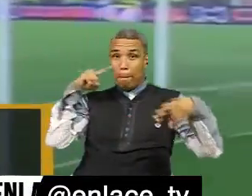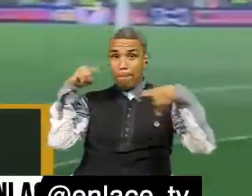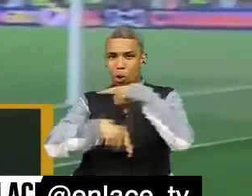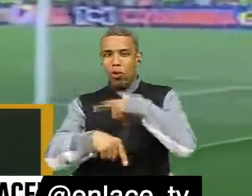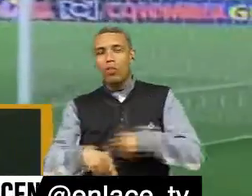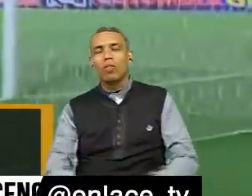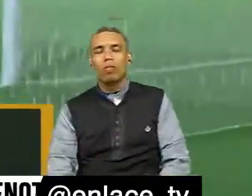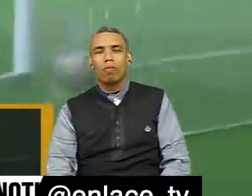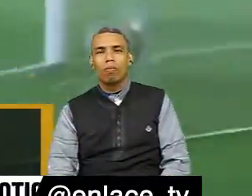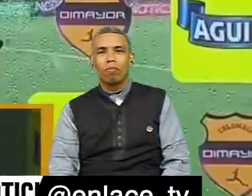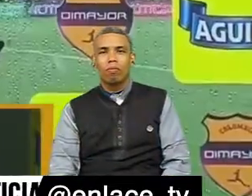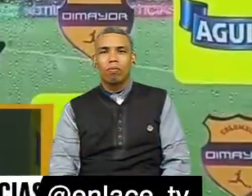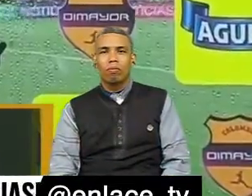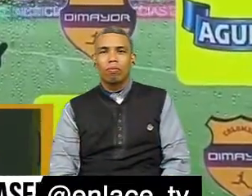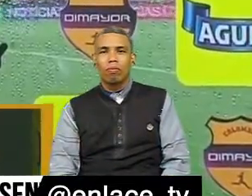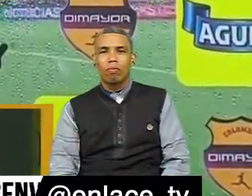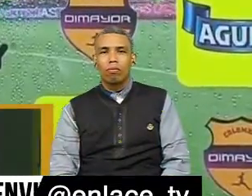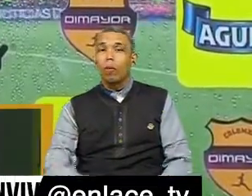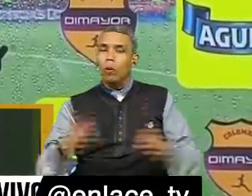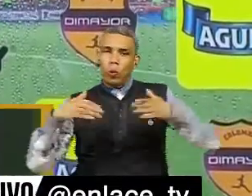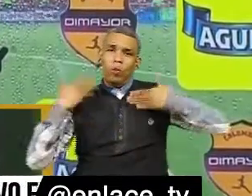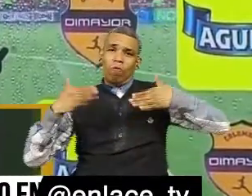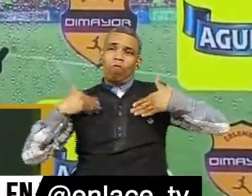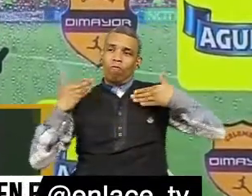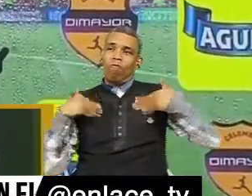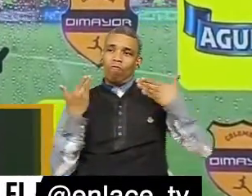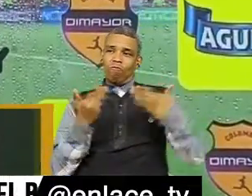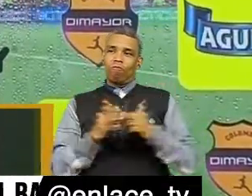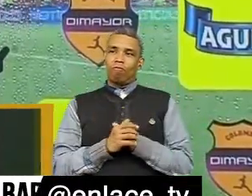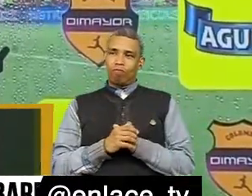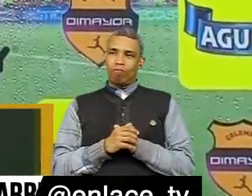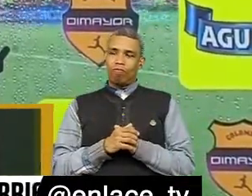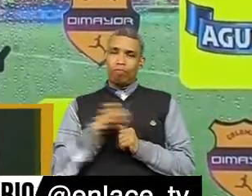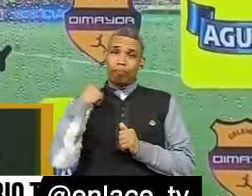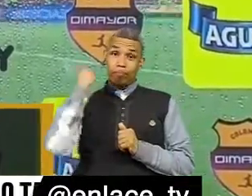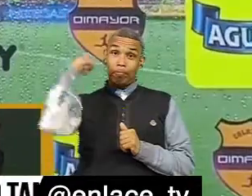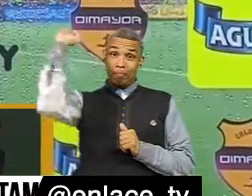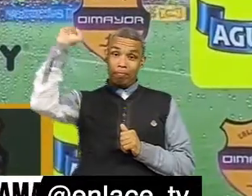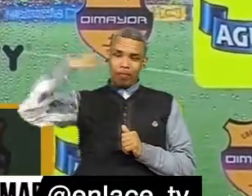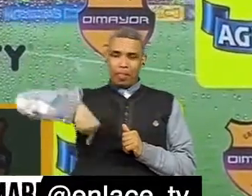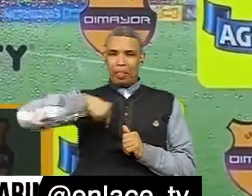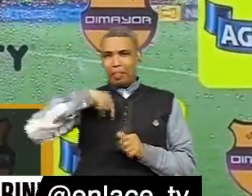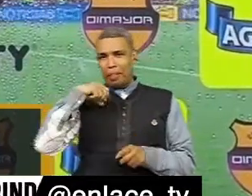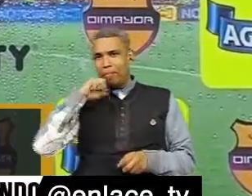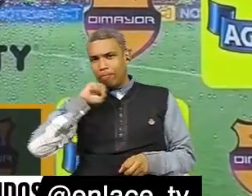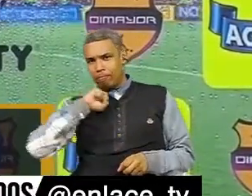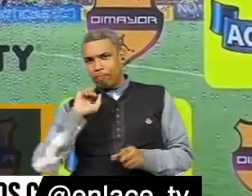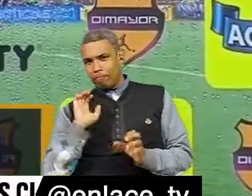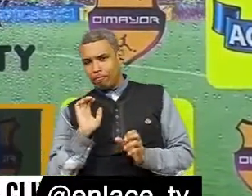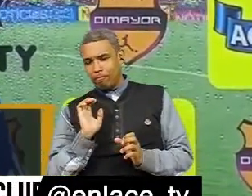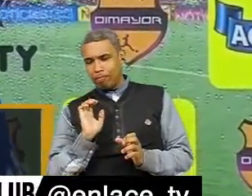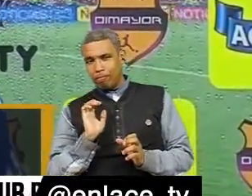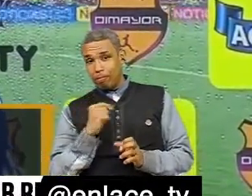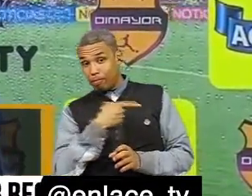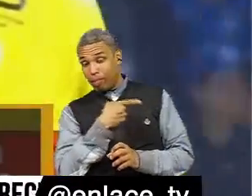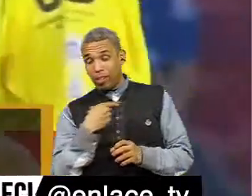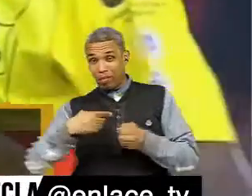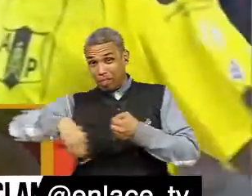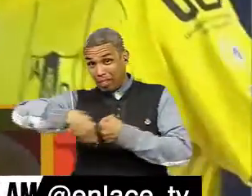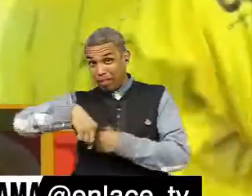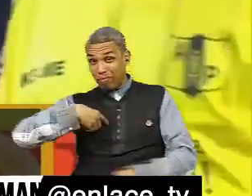y esa era la jugada. Es feliz porque se lograron 3 puntos en casa, un rival que era difícil.